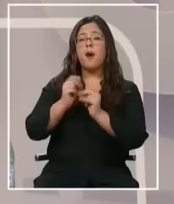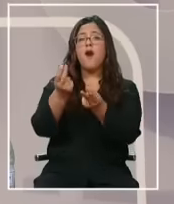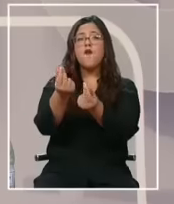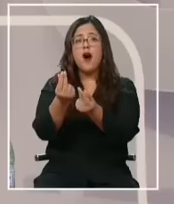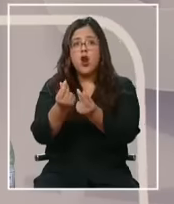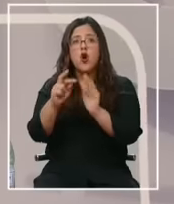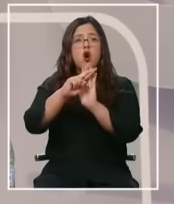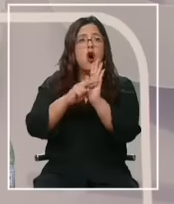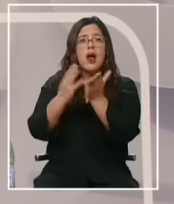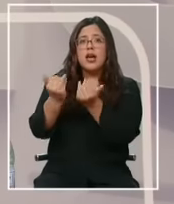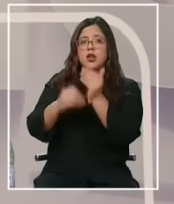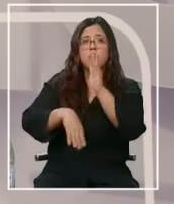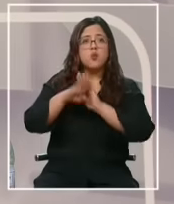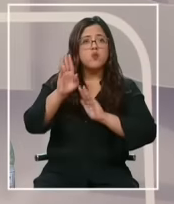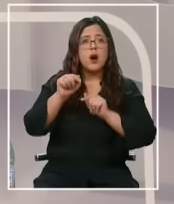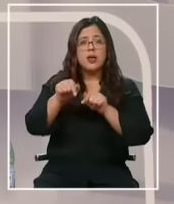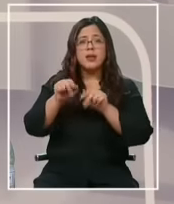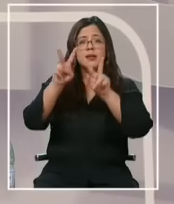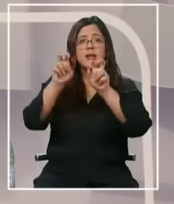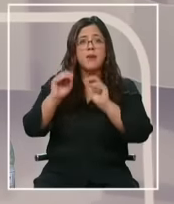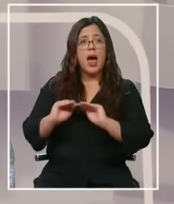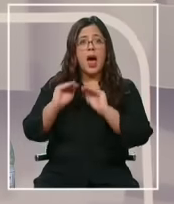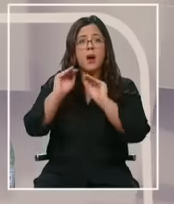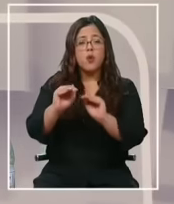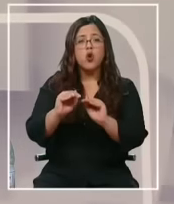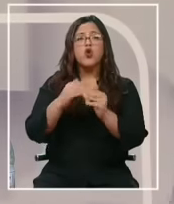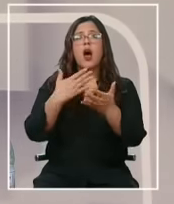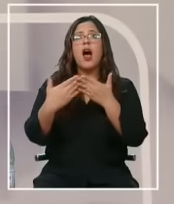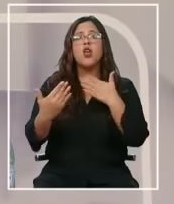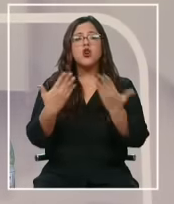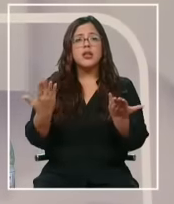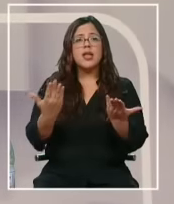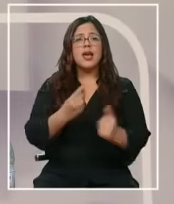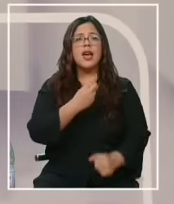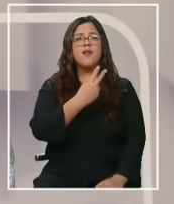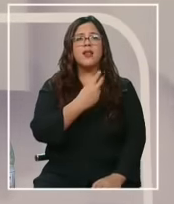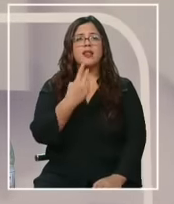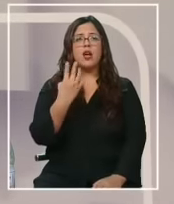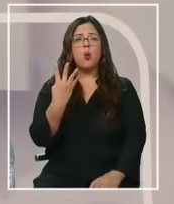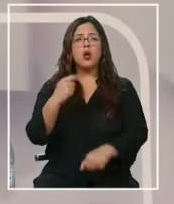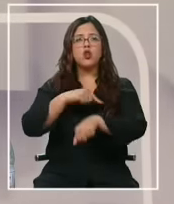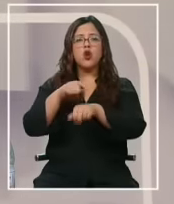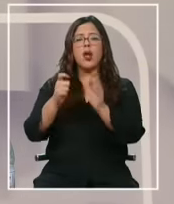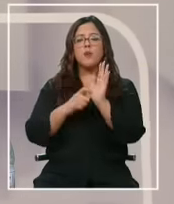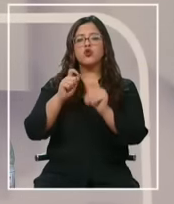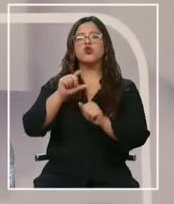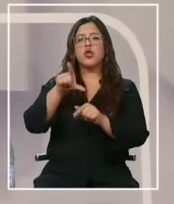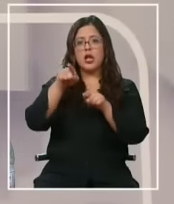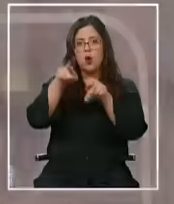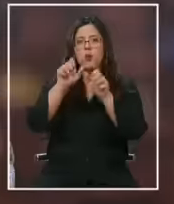monto, requisitos y más detalles de este apoyo estatal, ingrese a nuestro portal 24horas.cl.